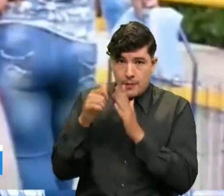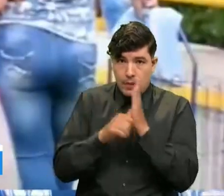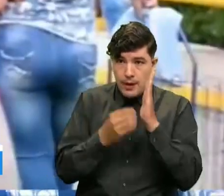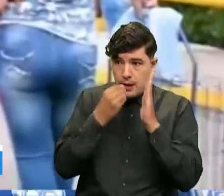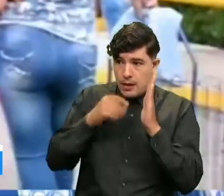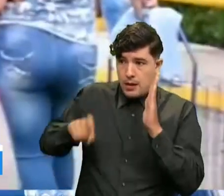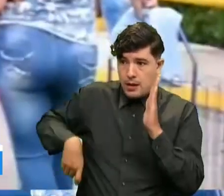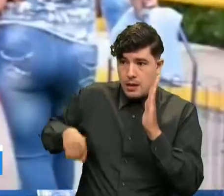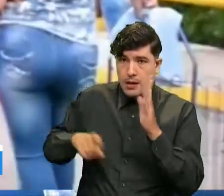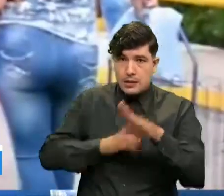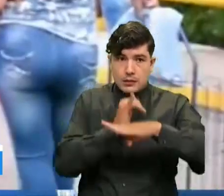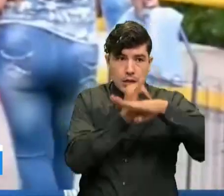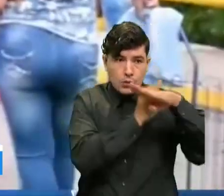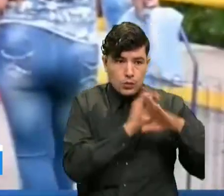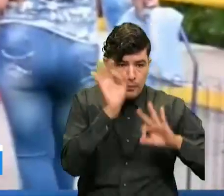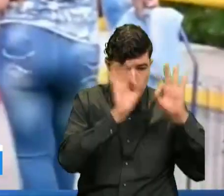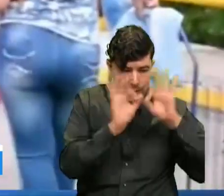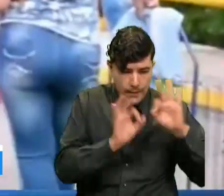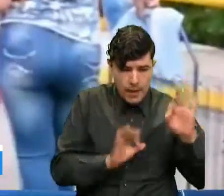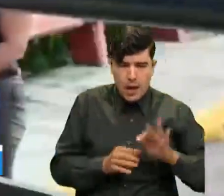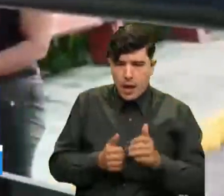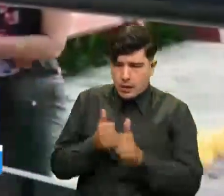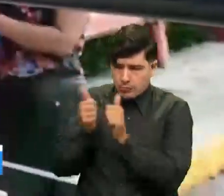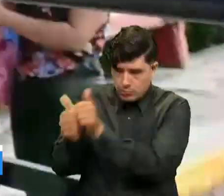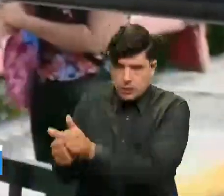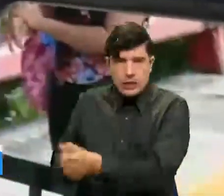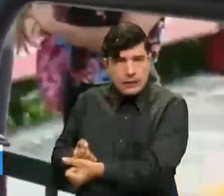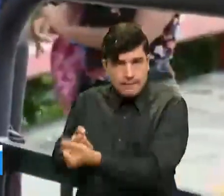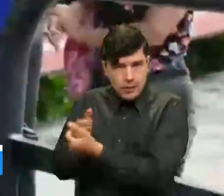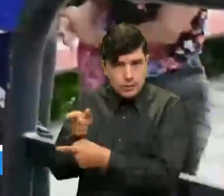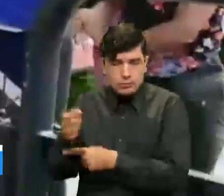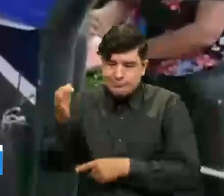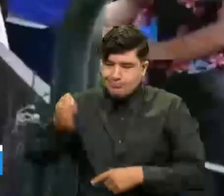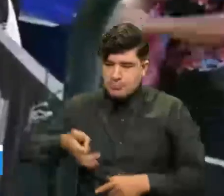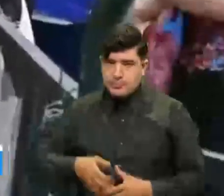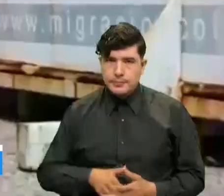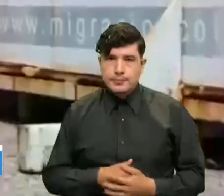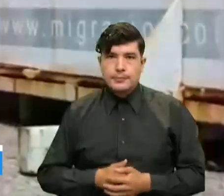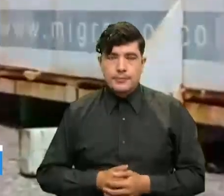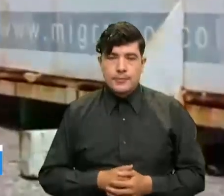que hay una institucionalidad que los está acompañando. En Cúcuta se entregan